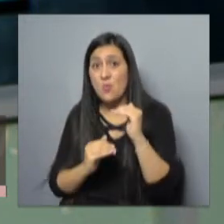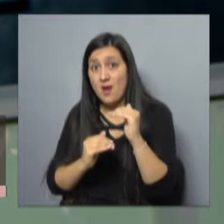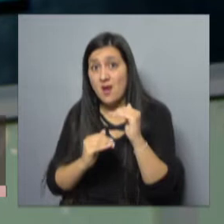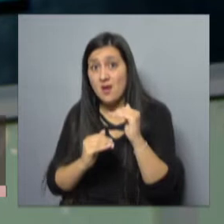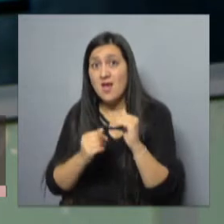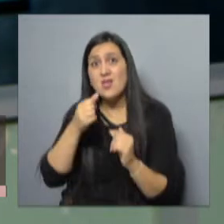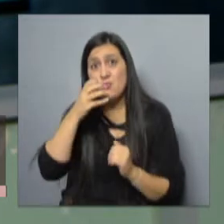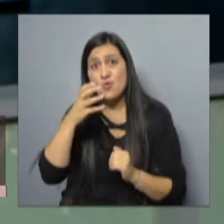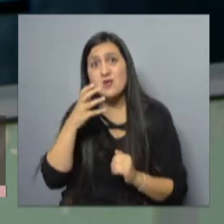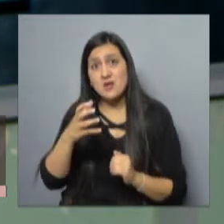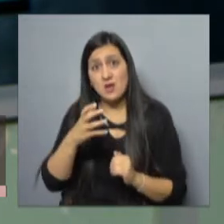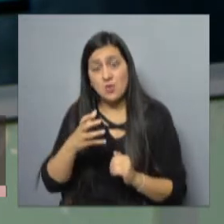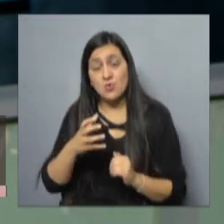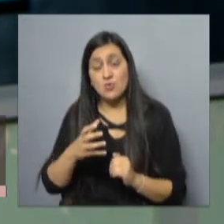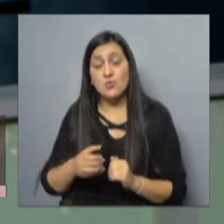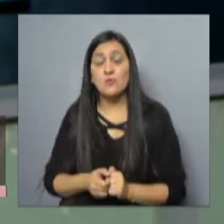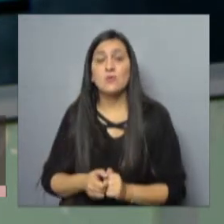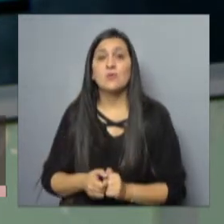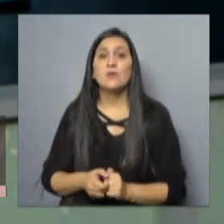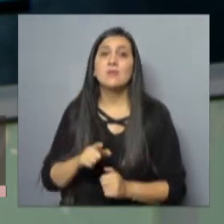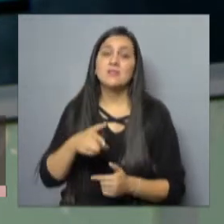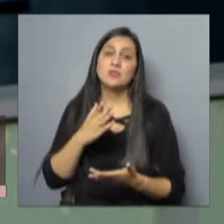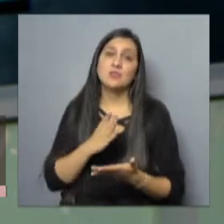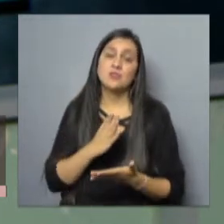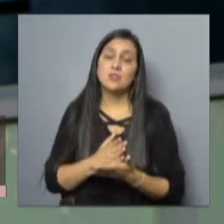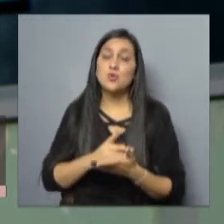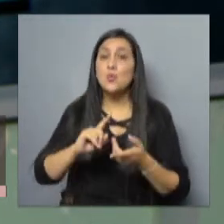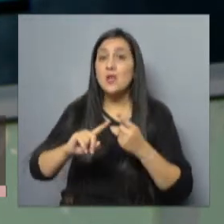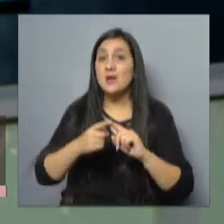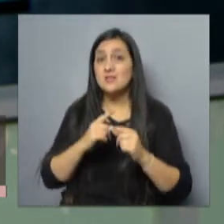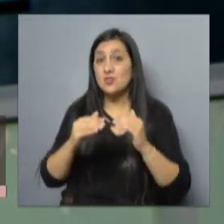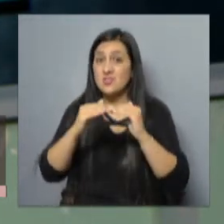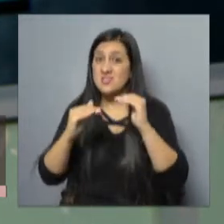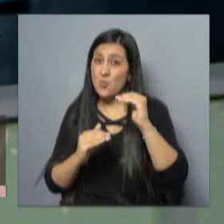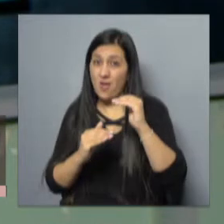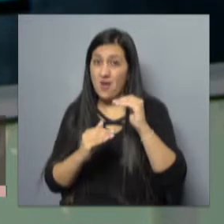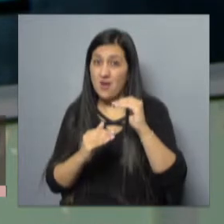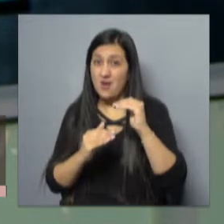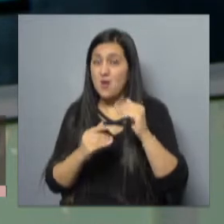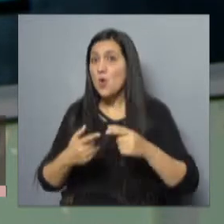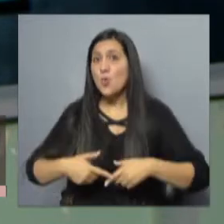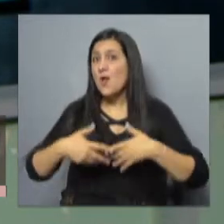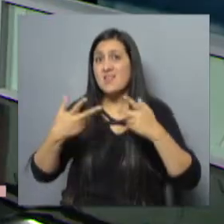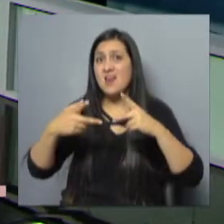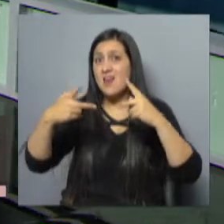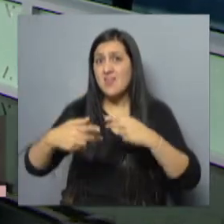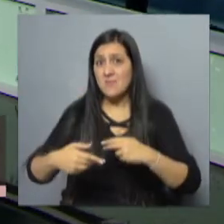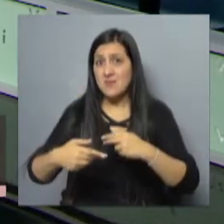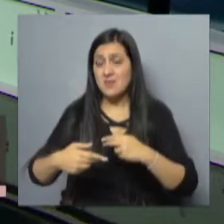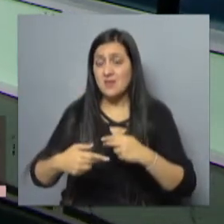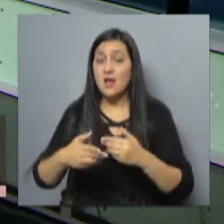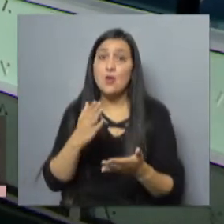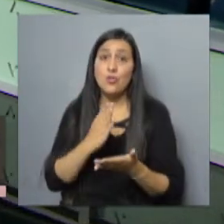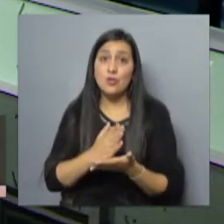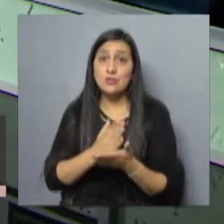grande de la afectación de este tipo de derechos en una relación desigual cualquier limitación entonces a los